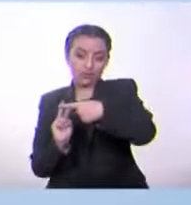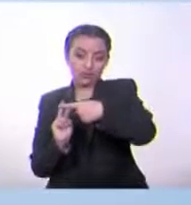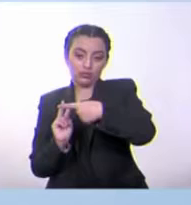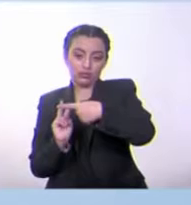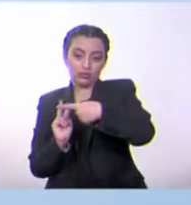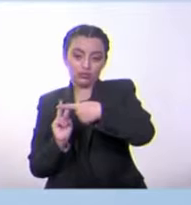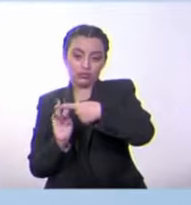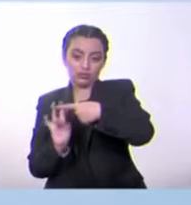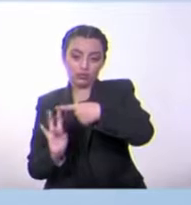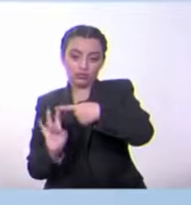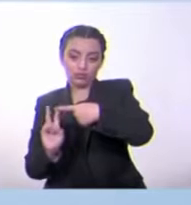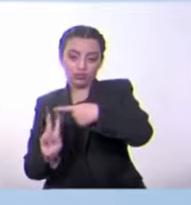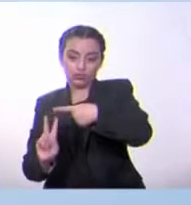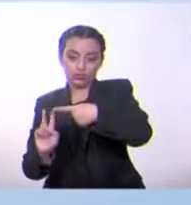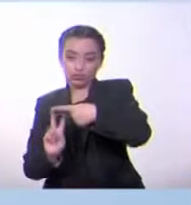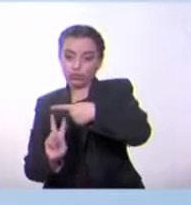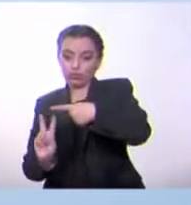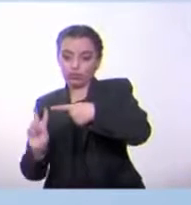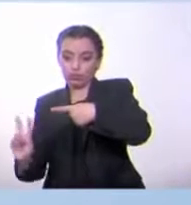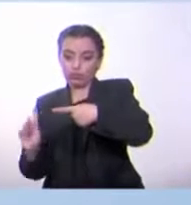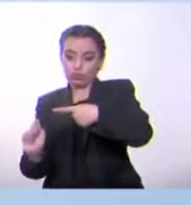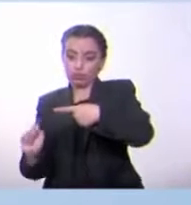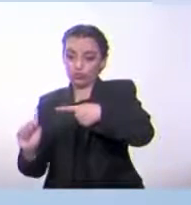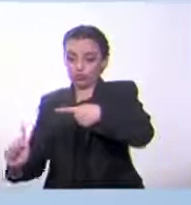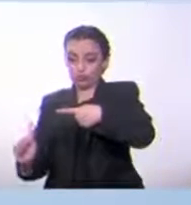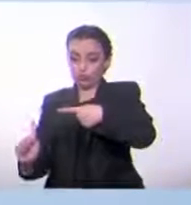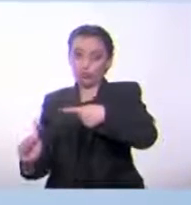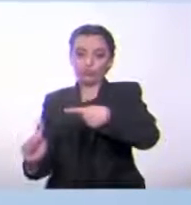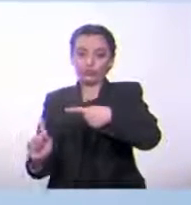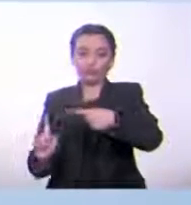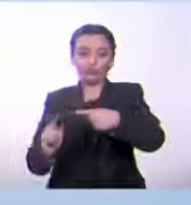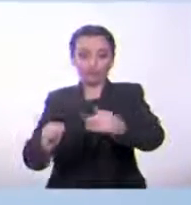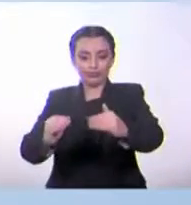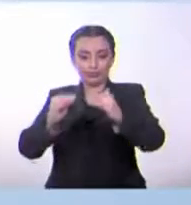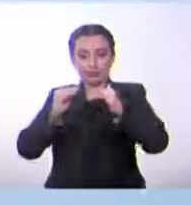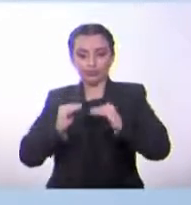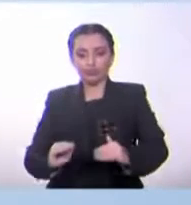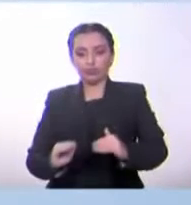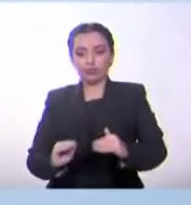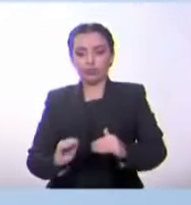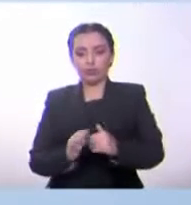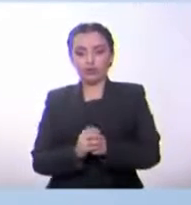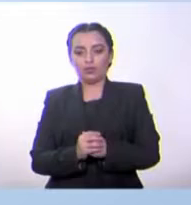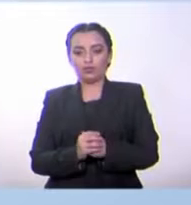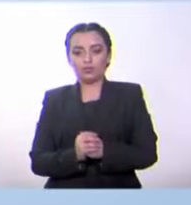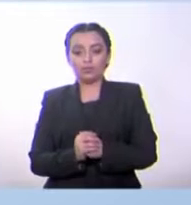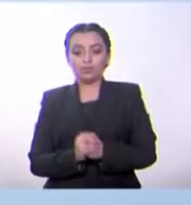Entonces, la fracción molar del cloruro de sodio